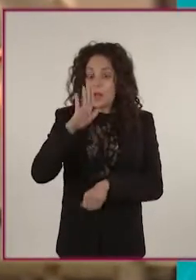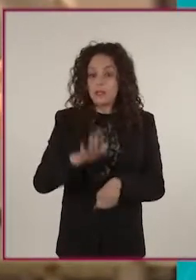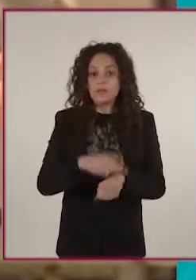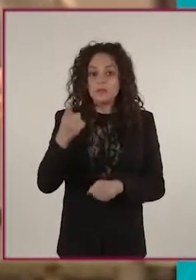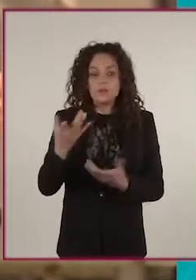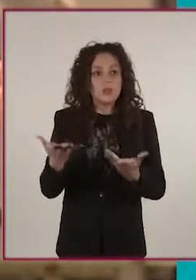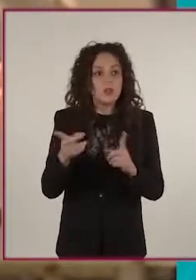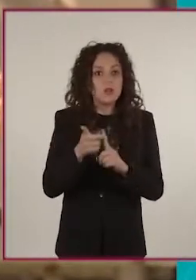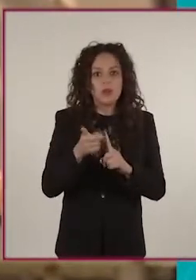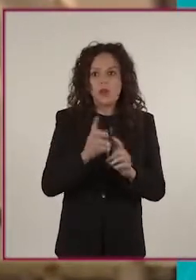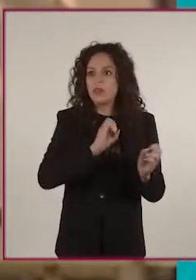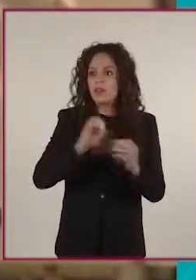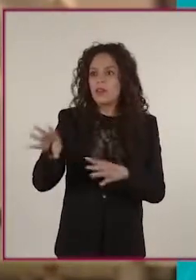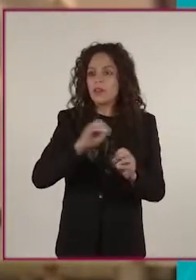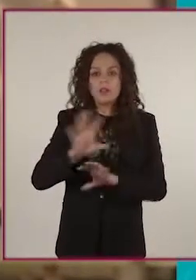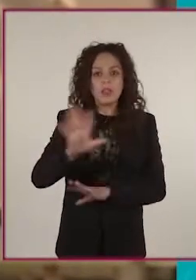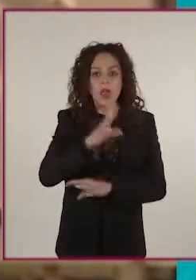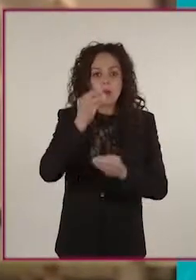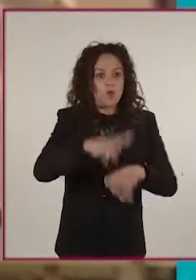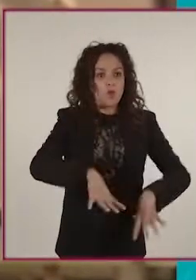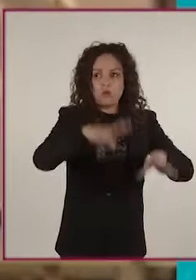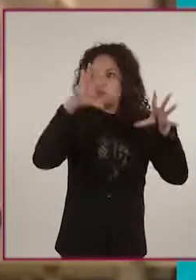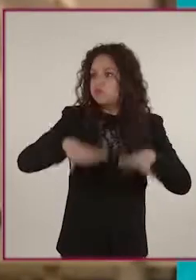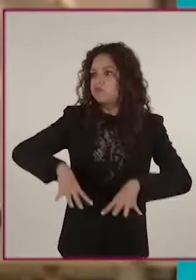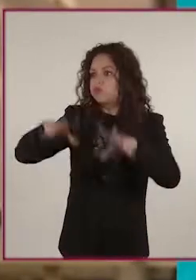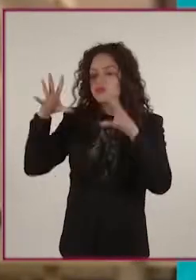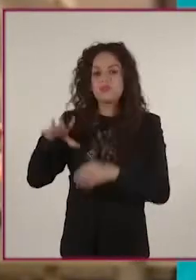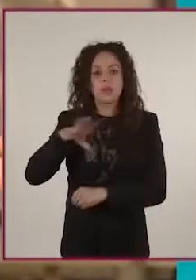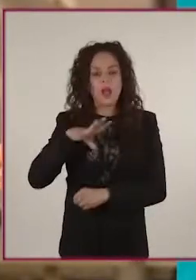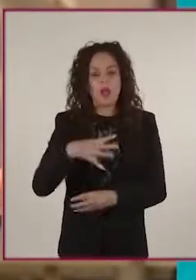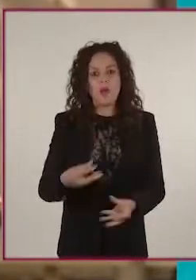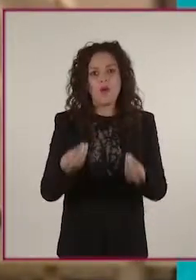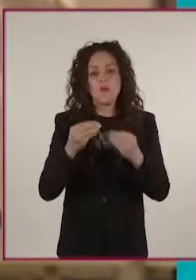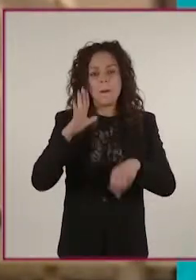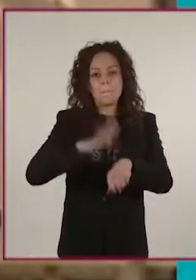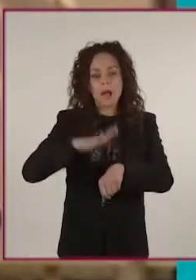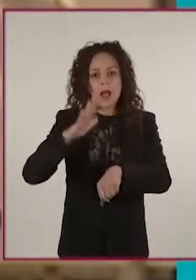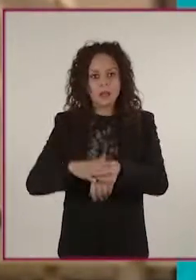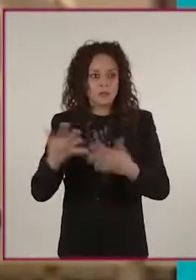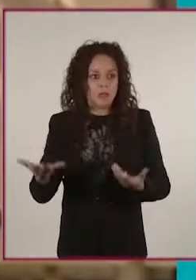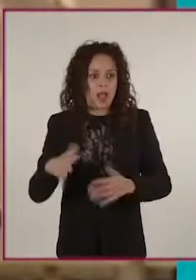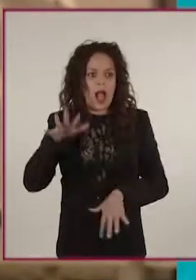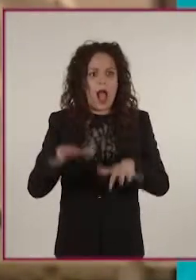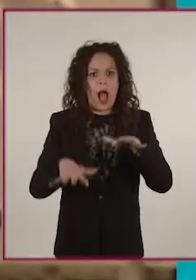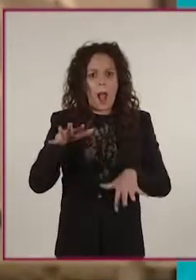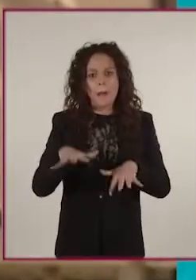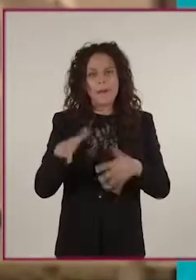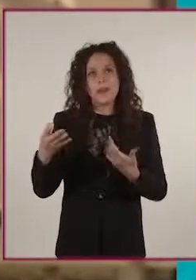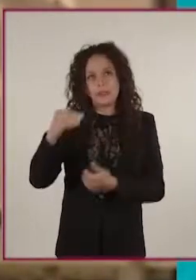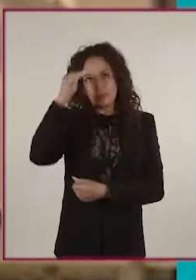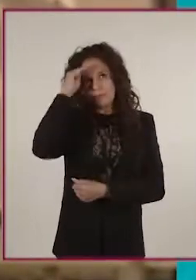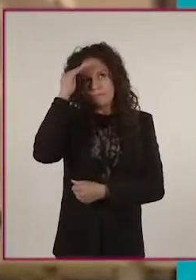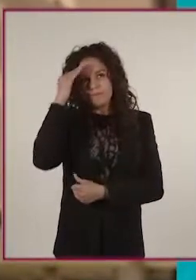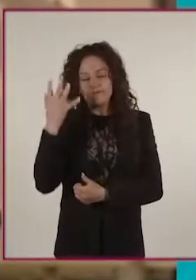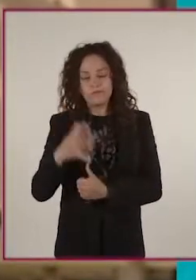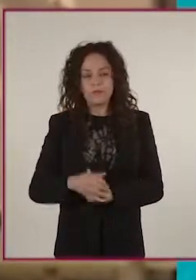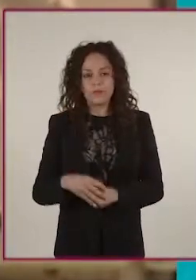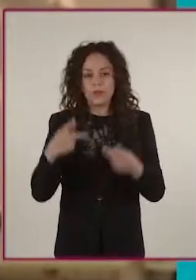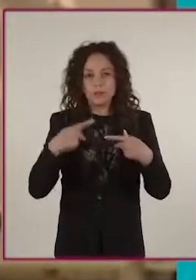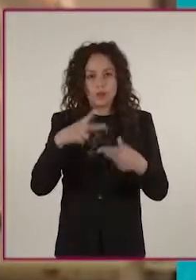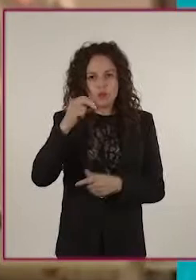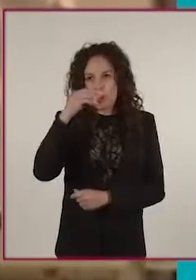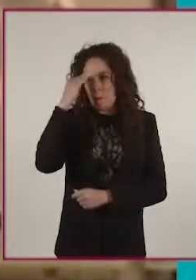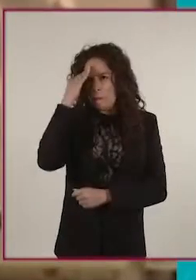sabemos dónde meterla. Y sale y sale y sale basura y de repente decimos, bueno, a mucha gente que es de repente inconsciente